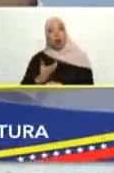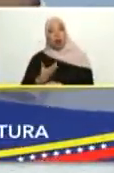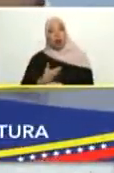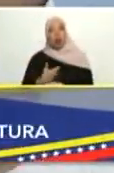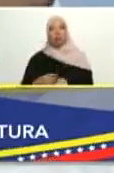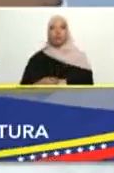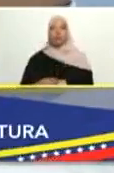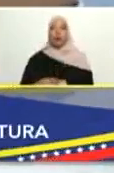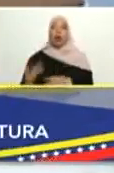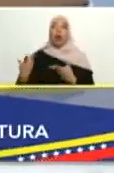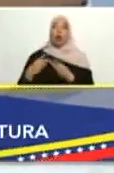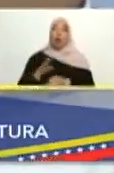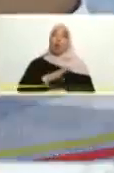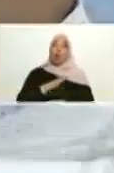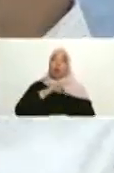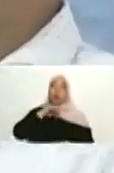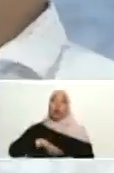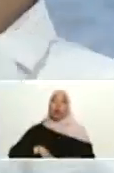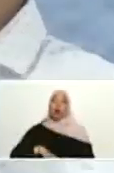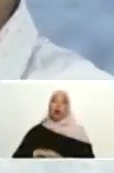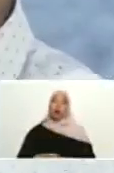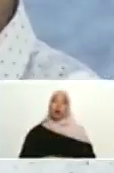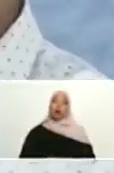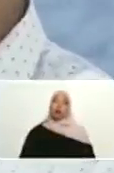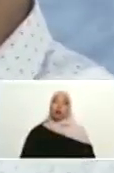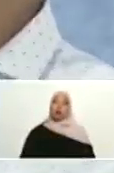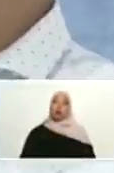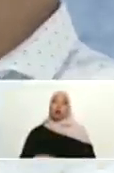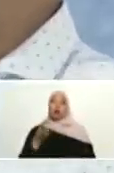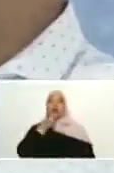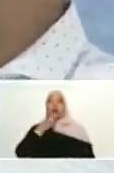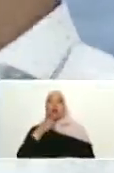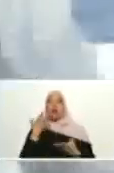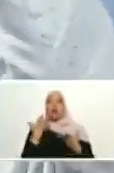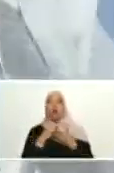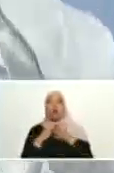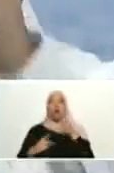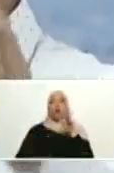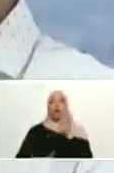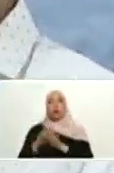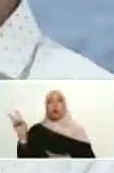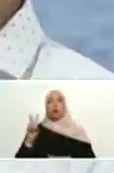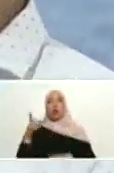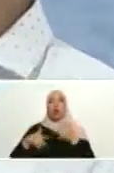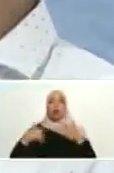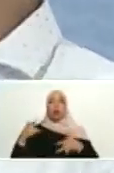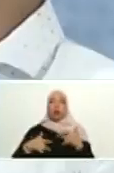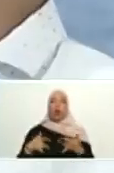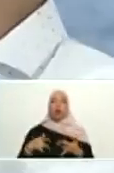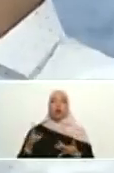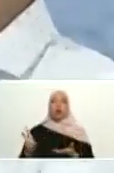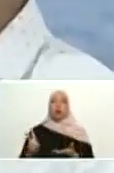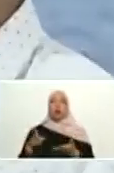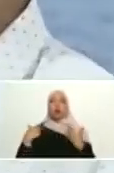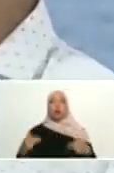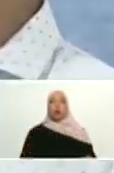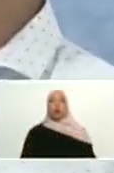maravillosa reliquia de su propia historia. Así que ese gran motor de la historia seguirá impulsando el resto de las actividades humanas y